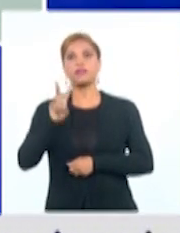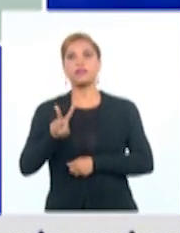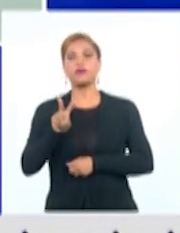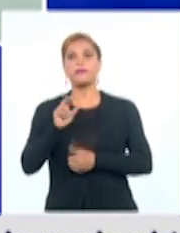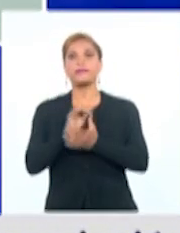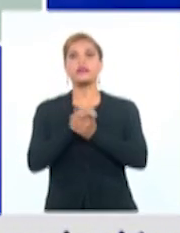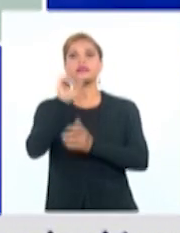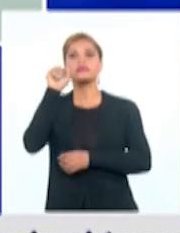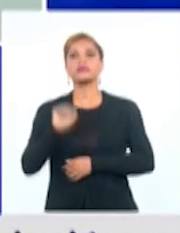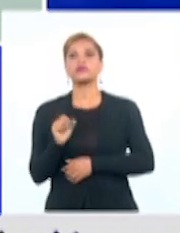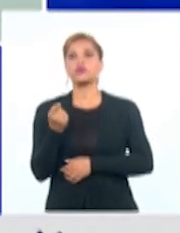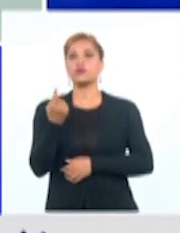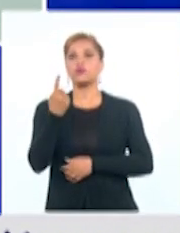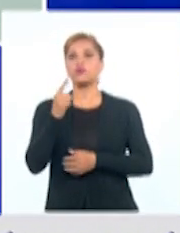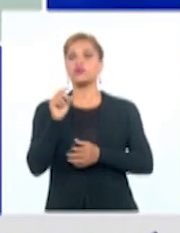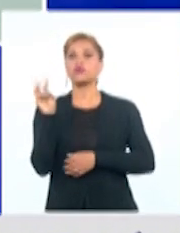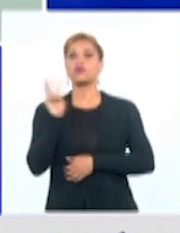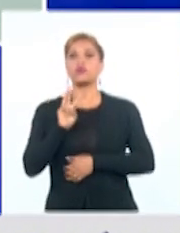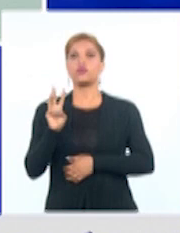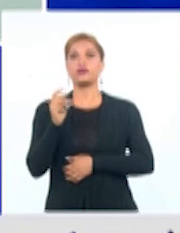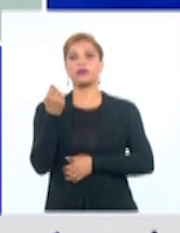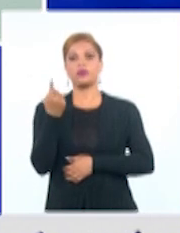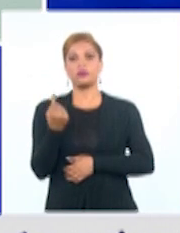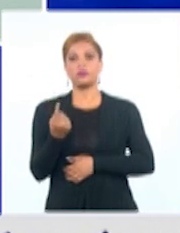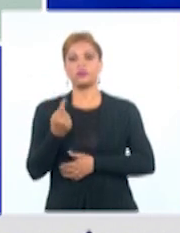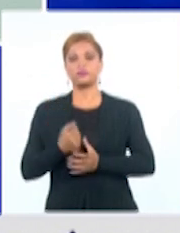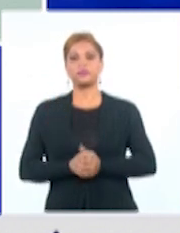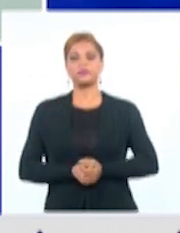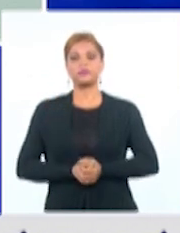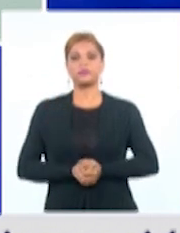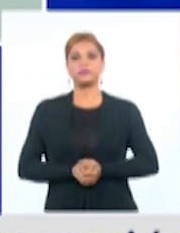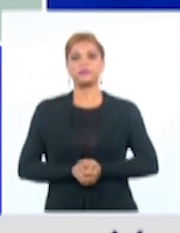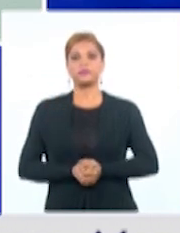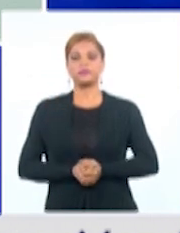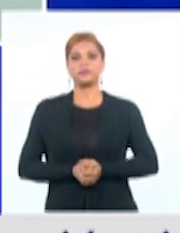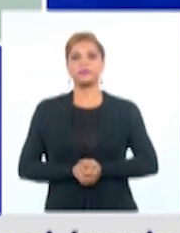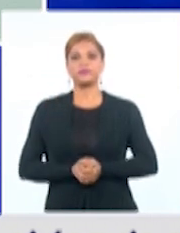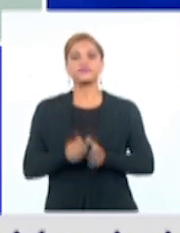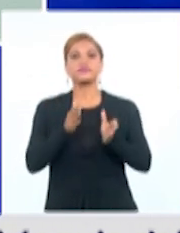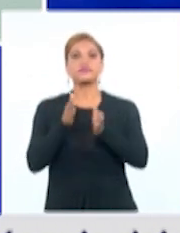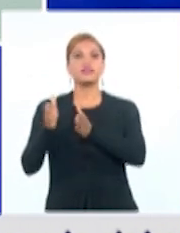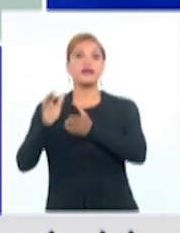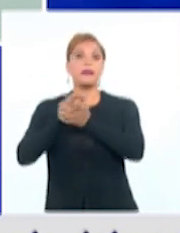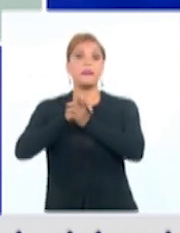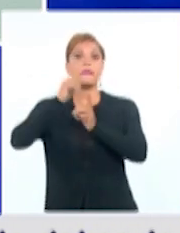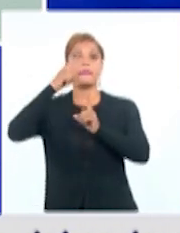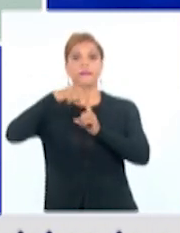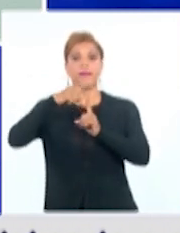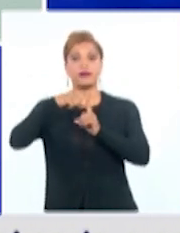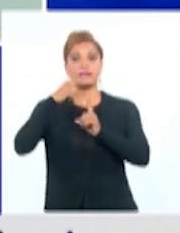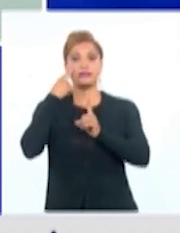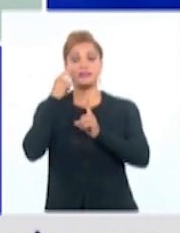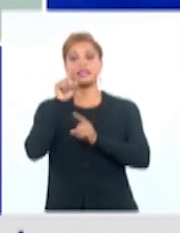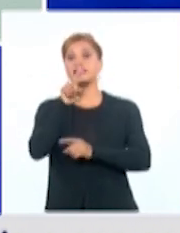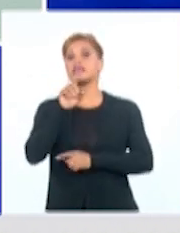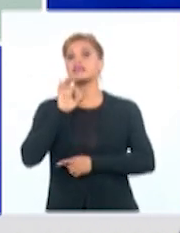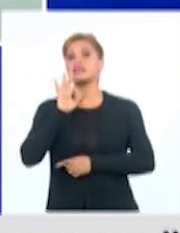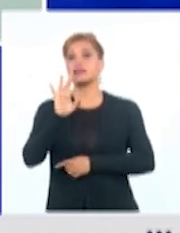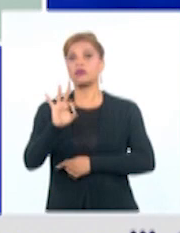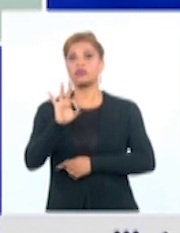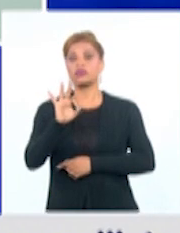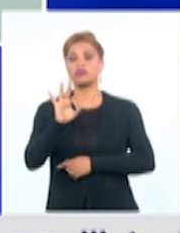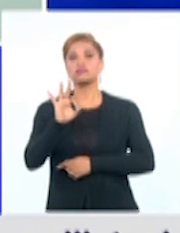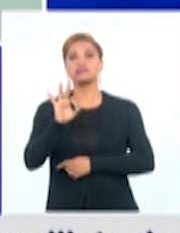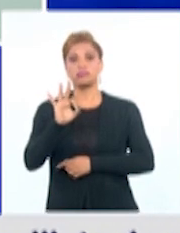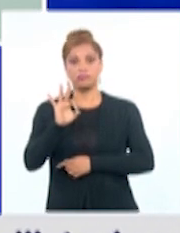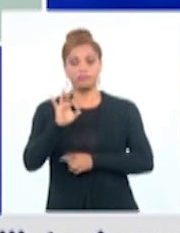Güines un caso positivo autóctono cada uno. La provincia de Matanzas, ahí la tienen, 18 casos autóctonos,